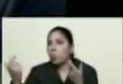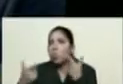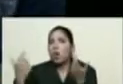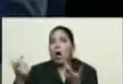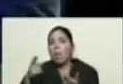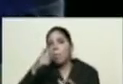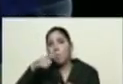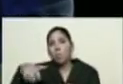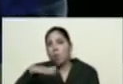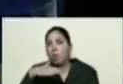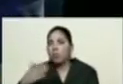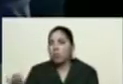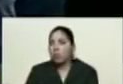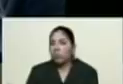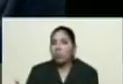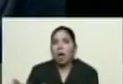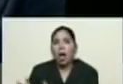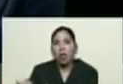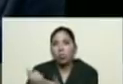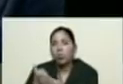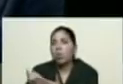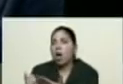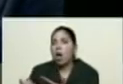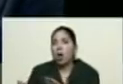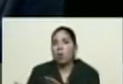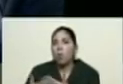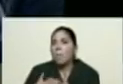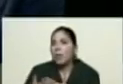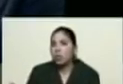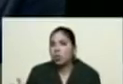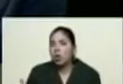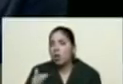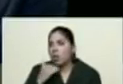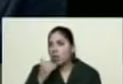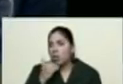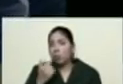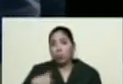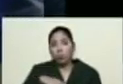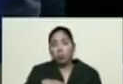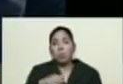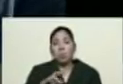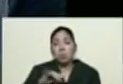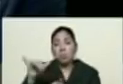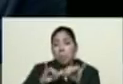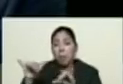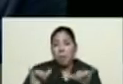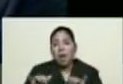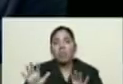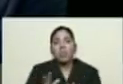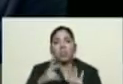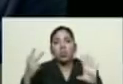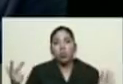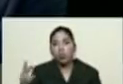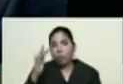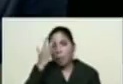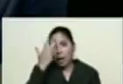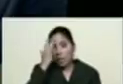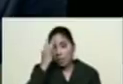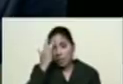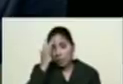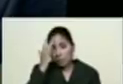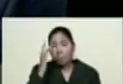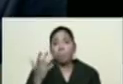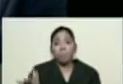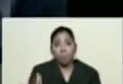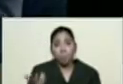pueblos, las amenazas del imperio. Y pudimos recorrer 18 países durante el mes de febrero, 10